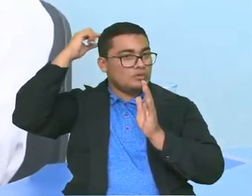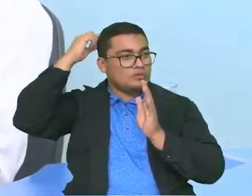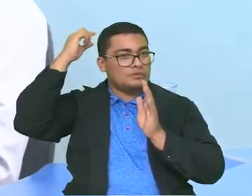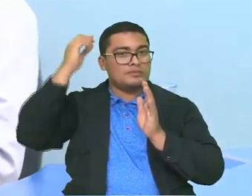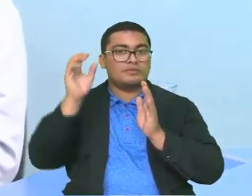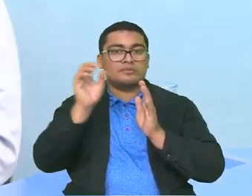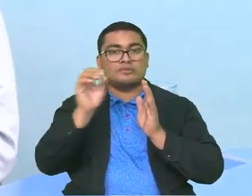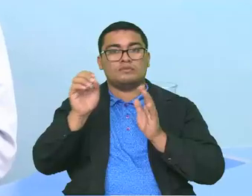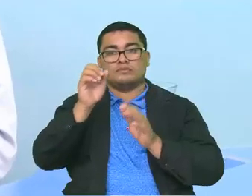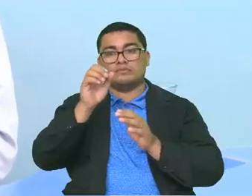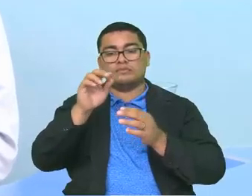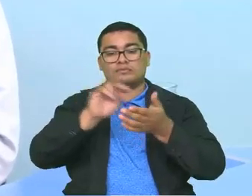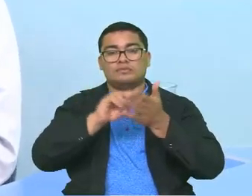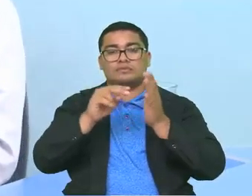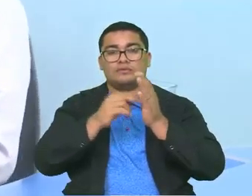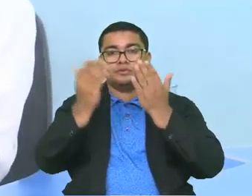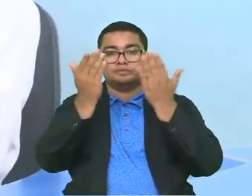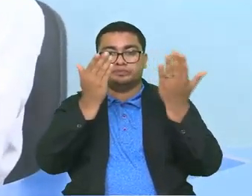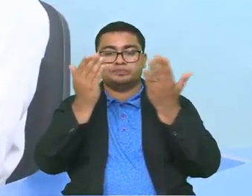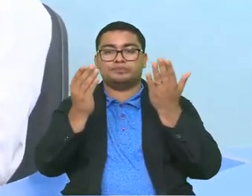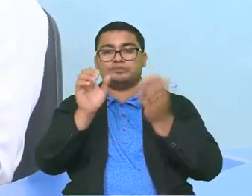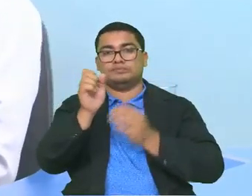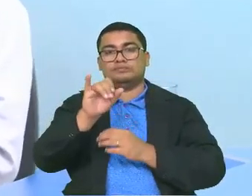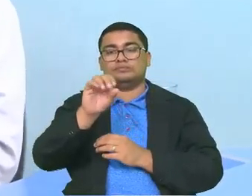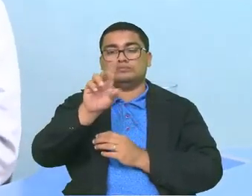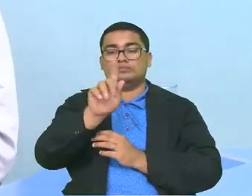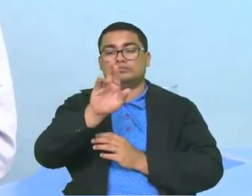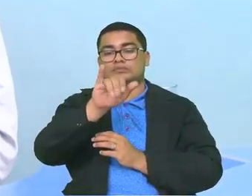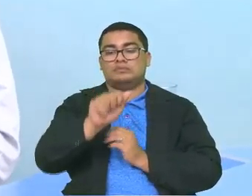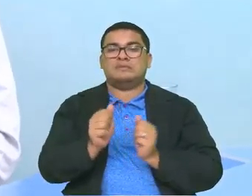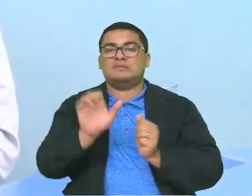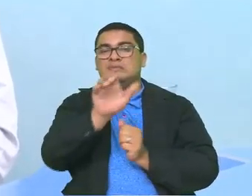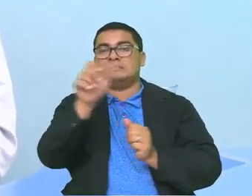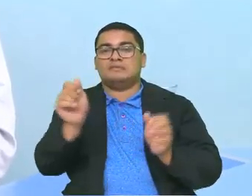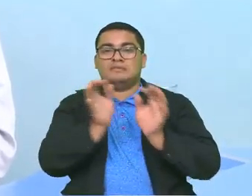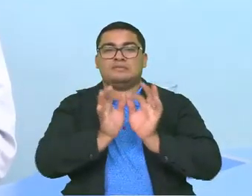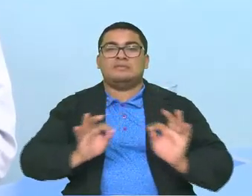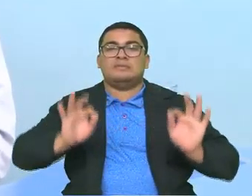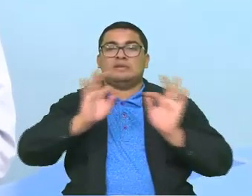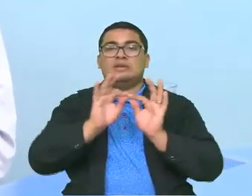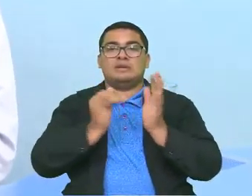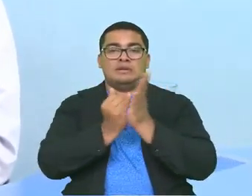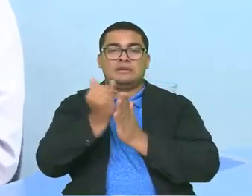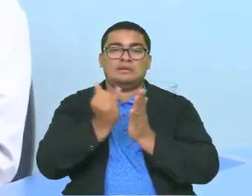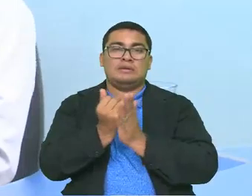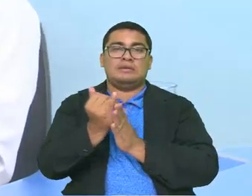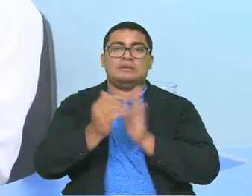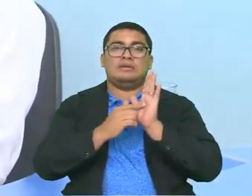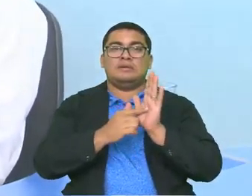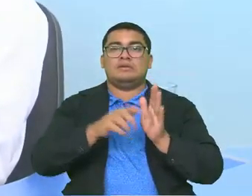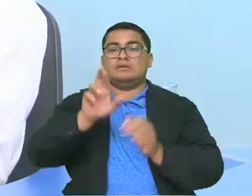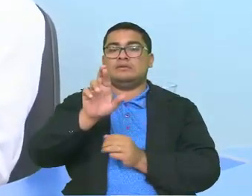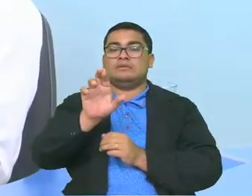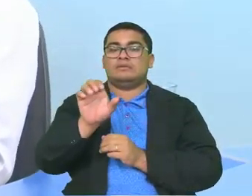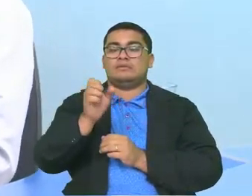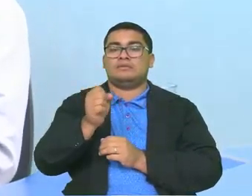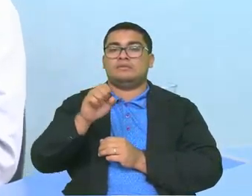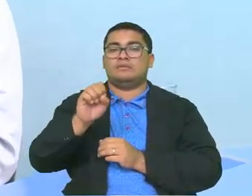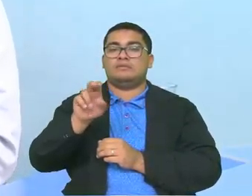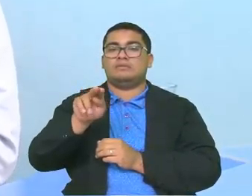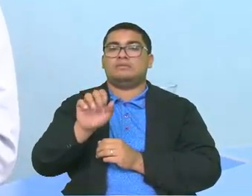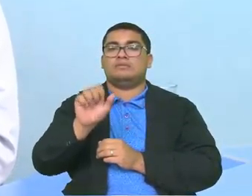si el reflejo luminoso generalmente, o el estímulo luminoso llega adecuadamente o viaja